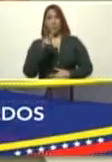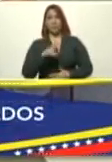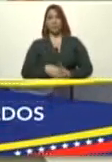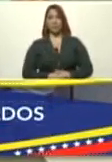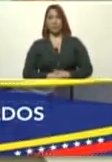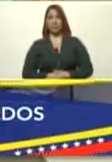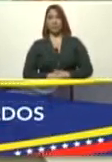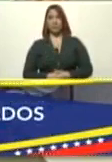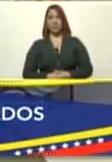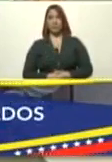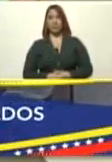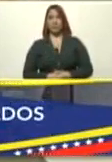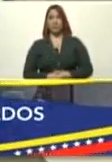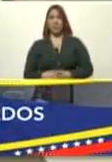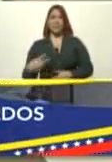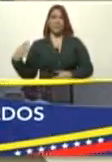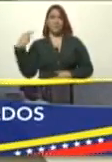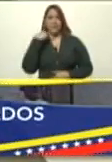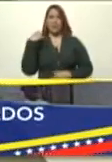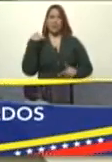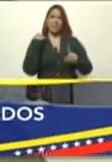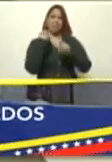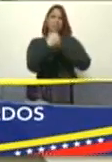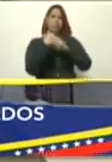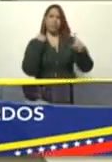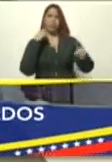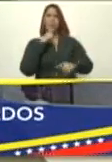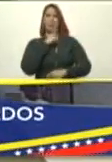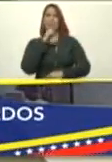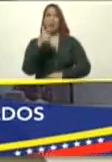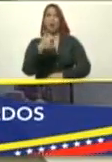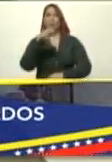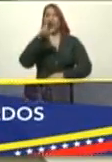fue víctima de una arremetida violenta llamada guarimba,